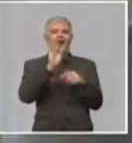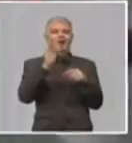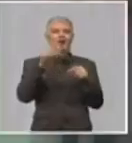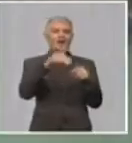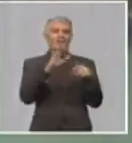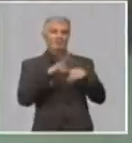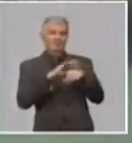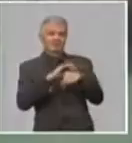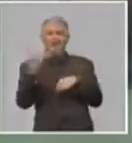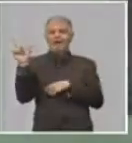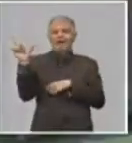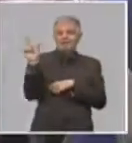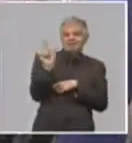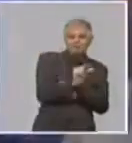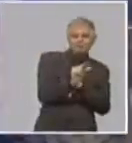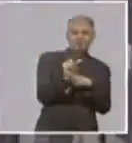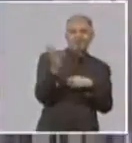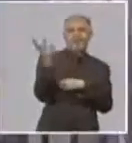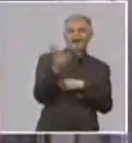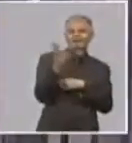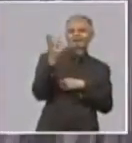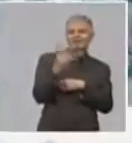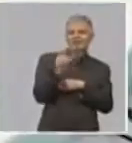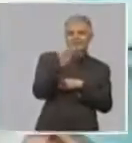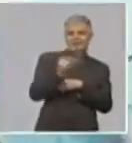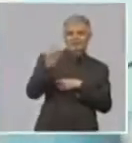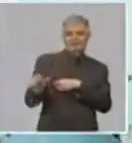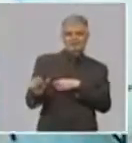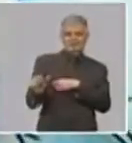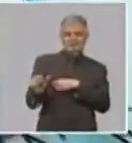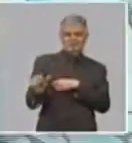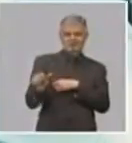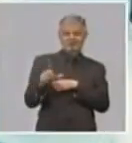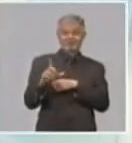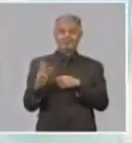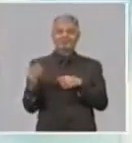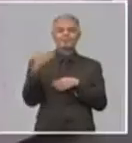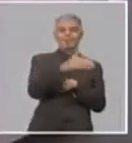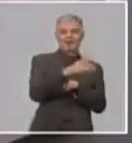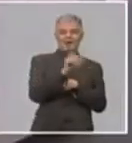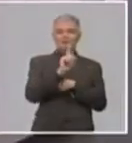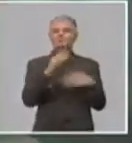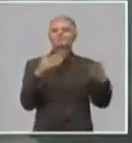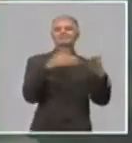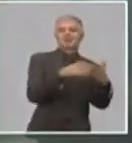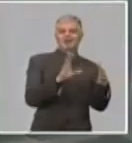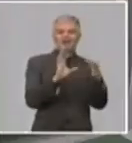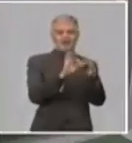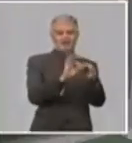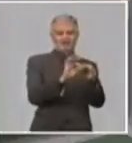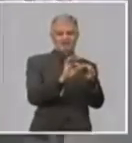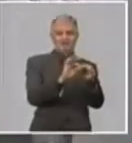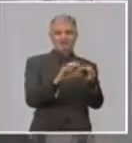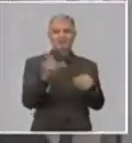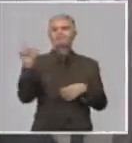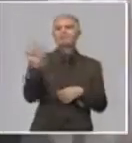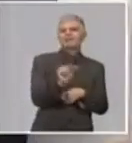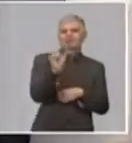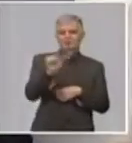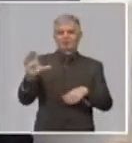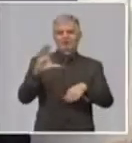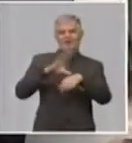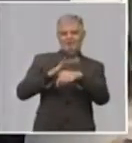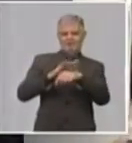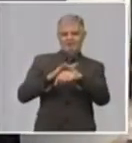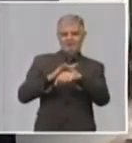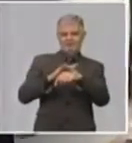reducir el número de personas que transitan a grave y reducir el número de personas que se enferman y tratar de